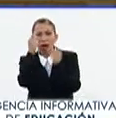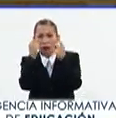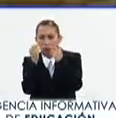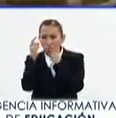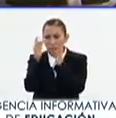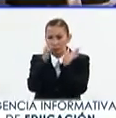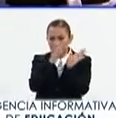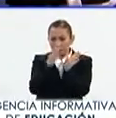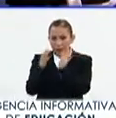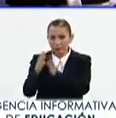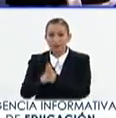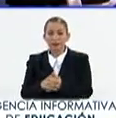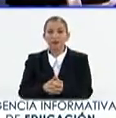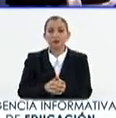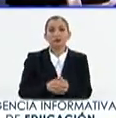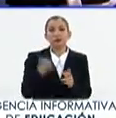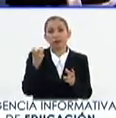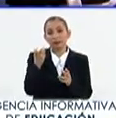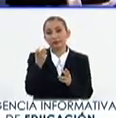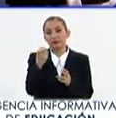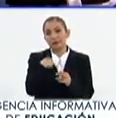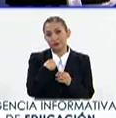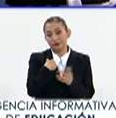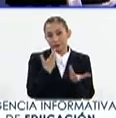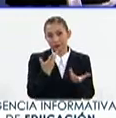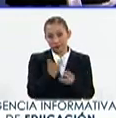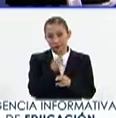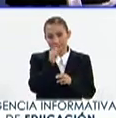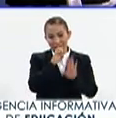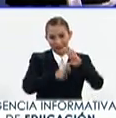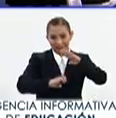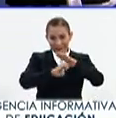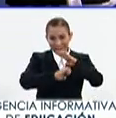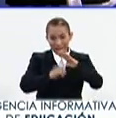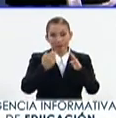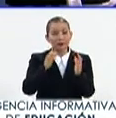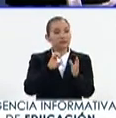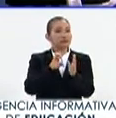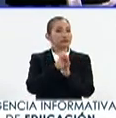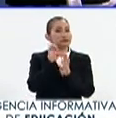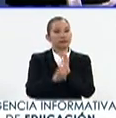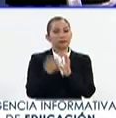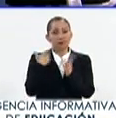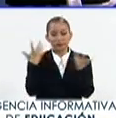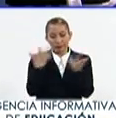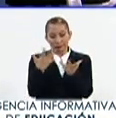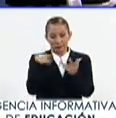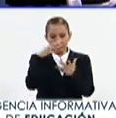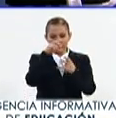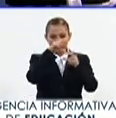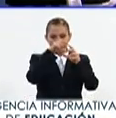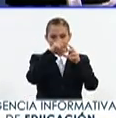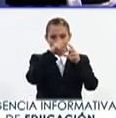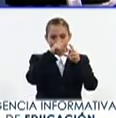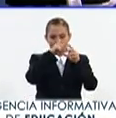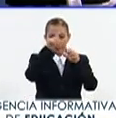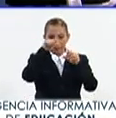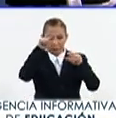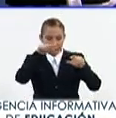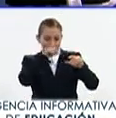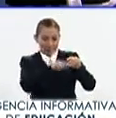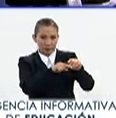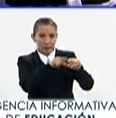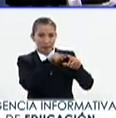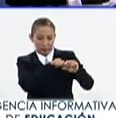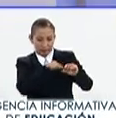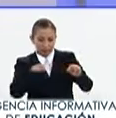ciertos intervalos, ¿sí? Y eso es precisamente lo que pasa con los elementos. Si nosotros hacemos una gráfica donde en las